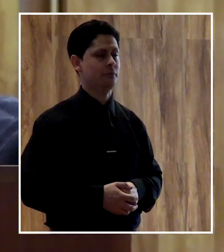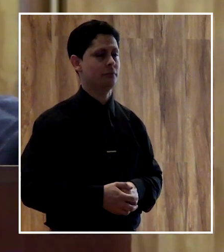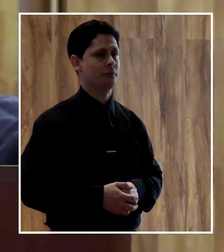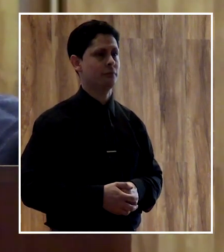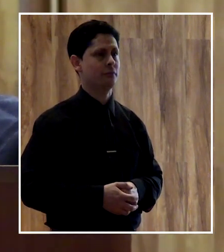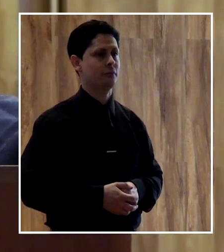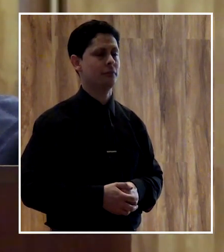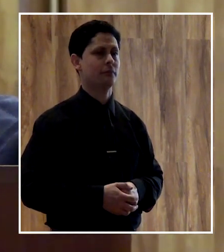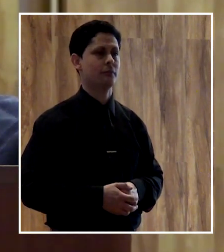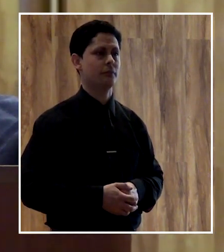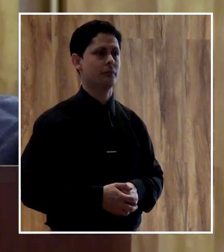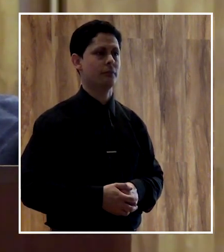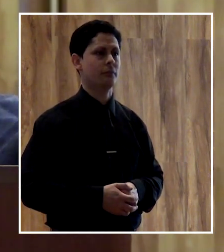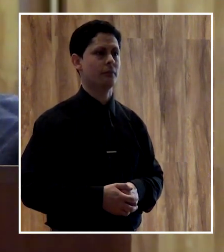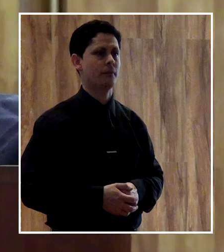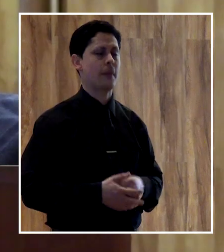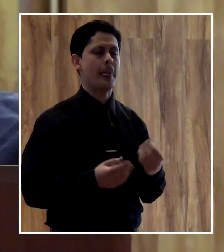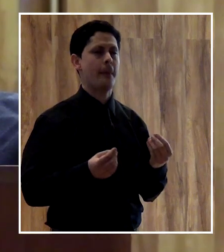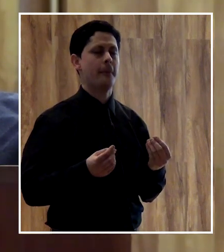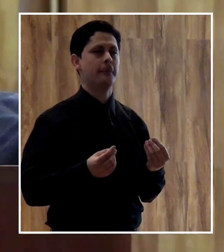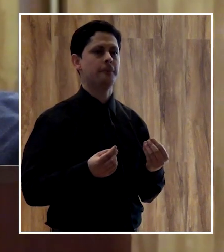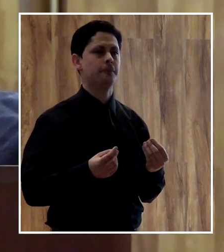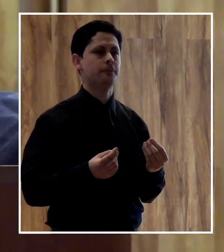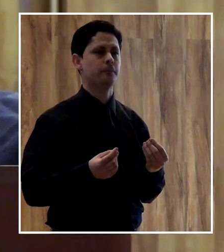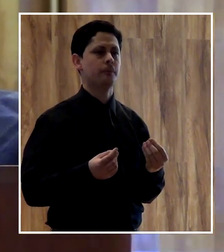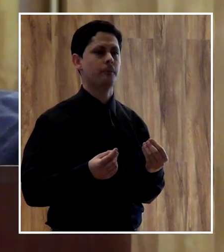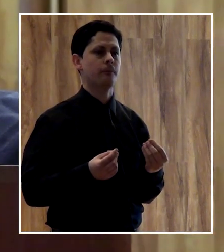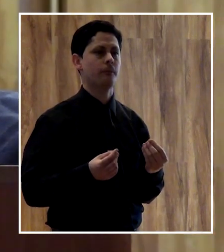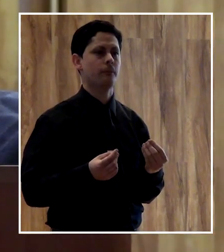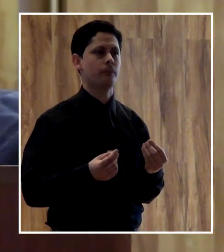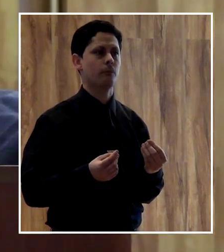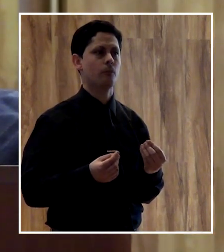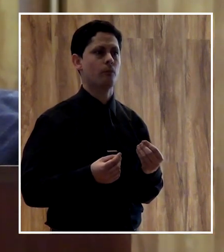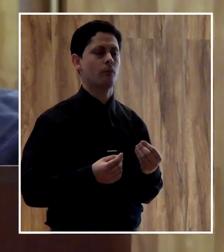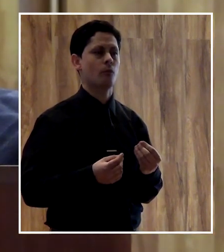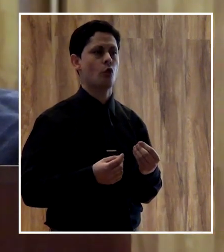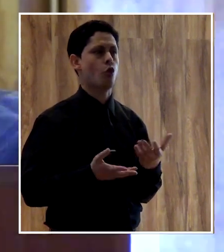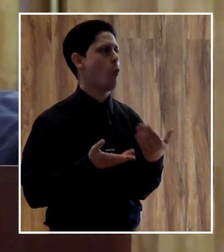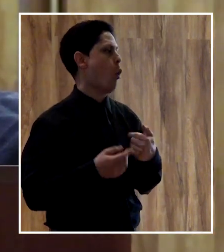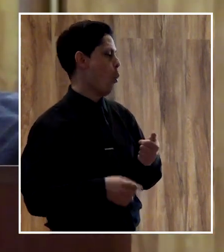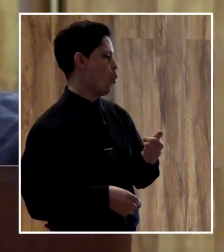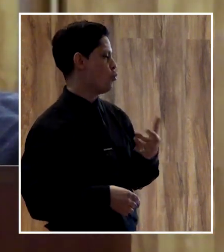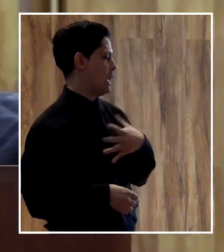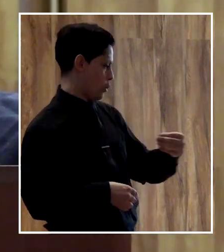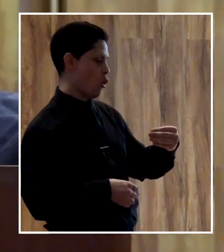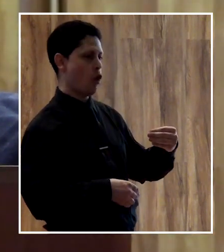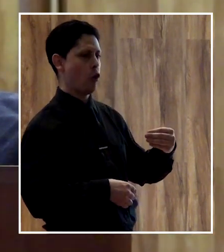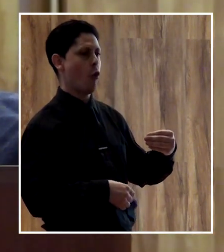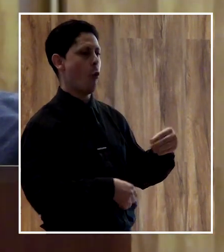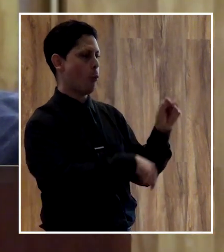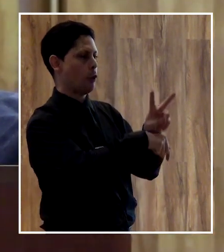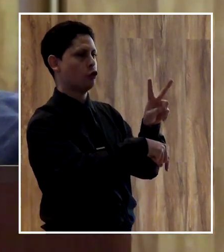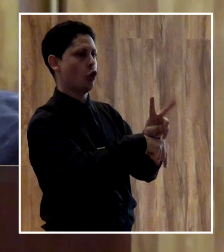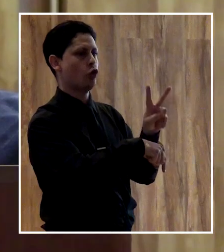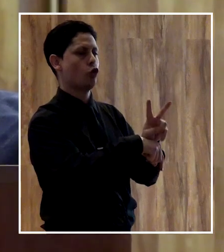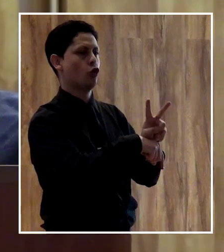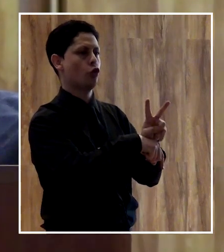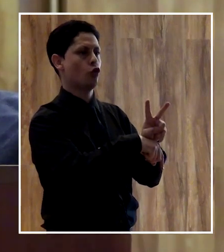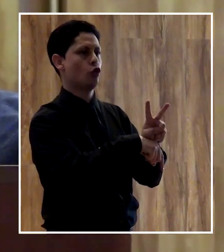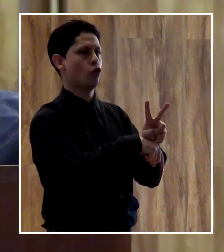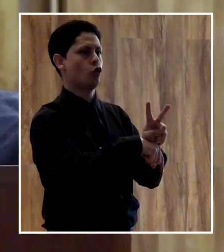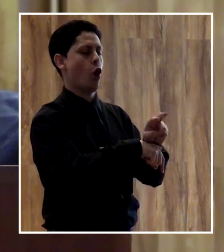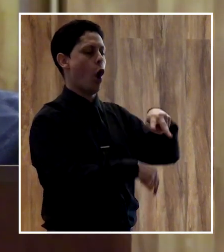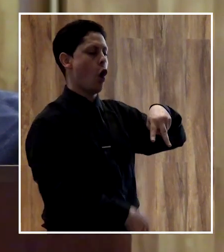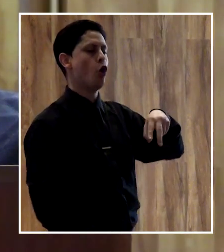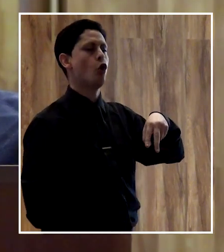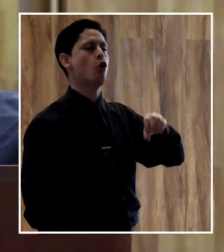en la que nazco como hijo de un maestro normalista